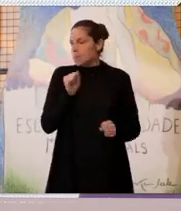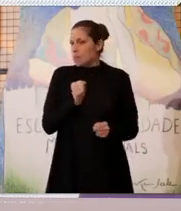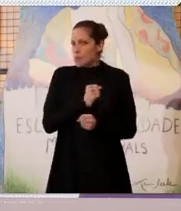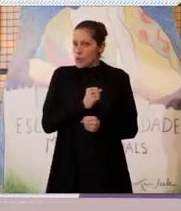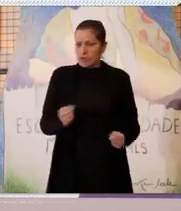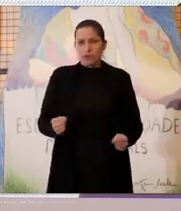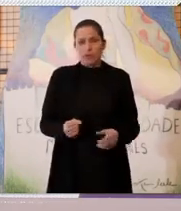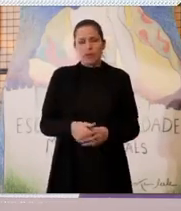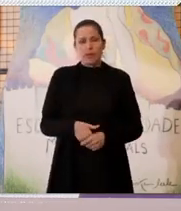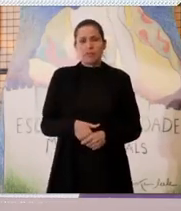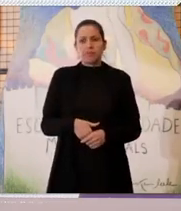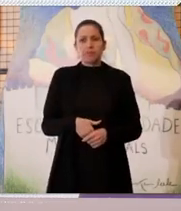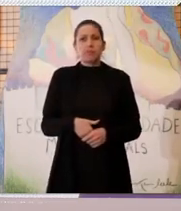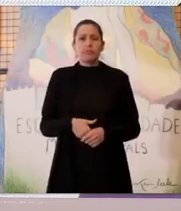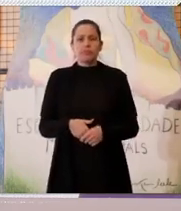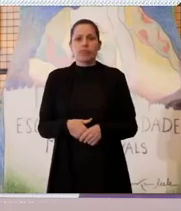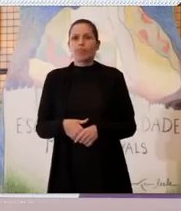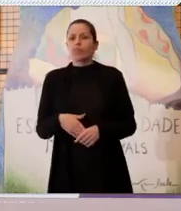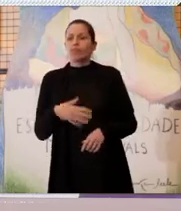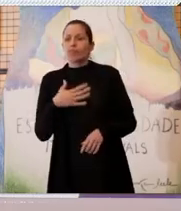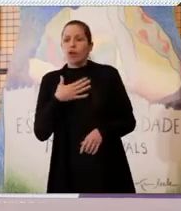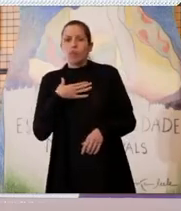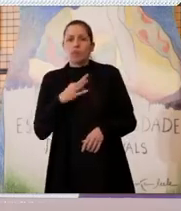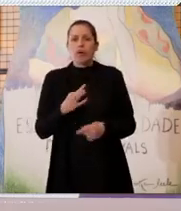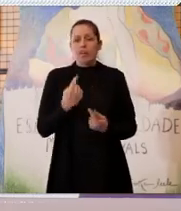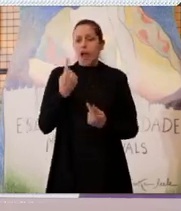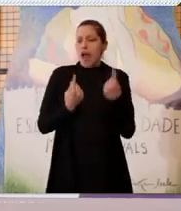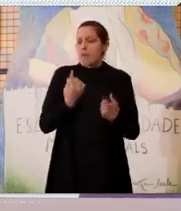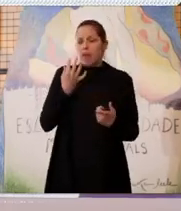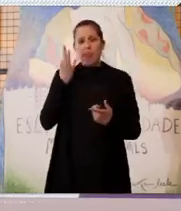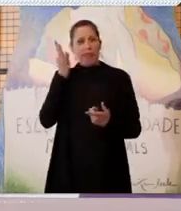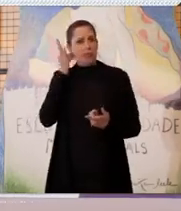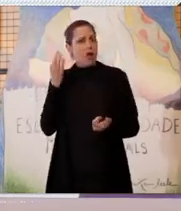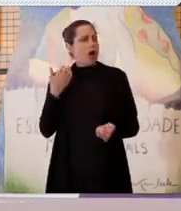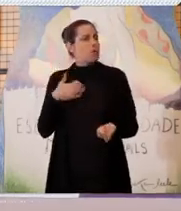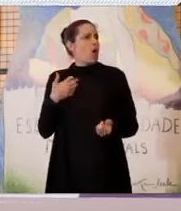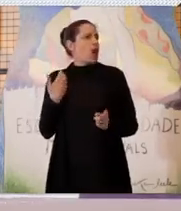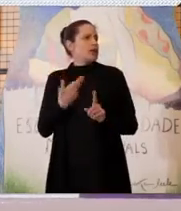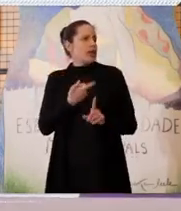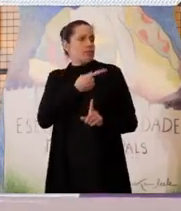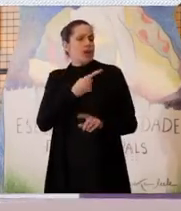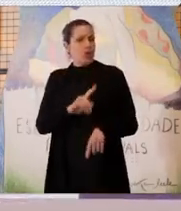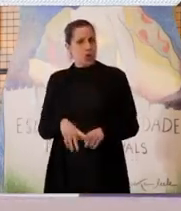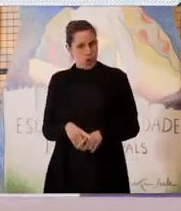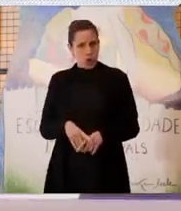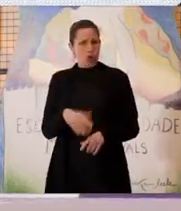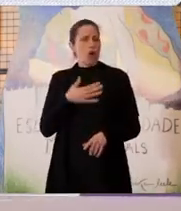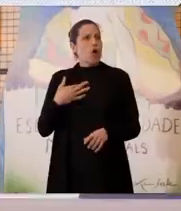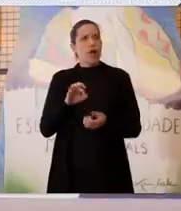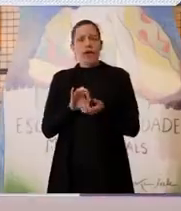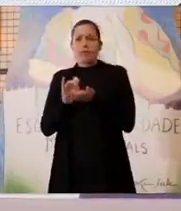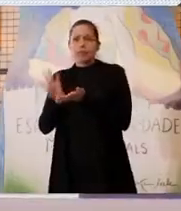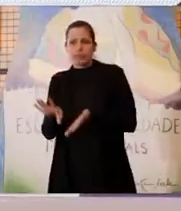porque no estés no estés siendo demasiado molesta o no quieran echarte o no te consideren suficientemente importante o lo que sea